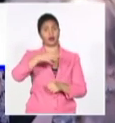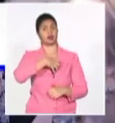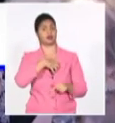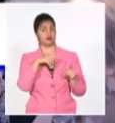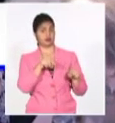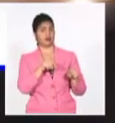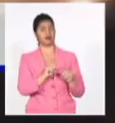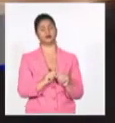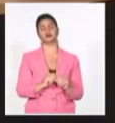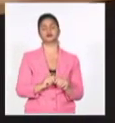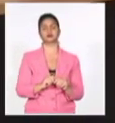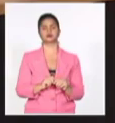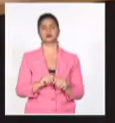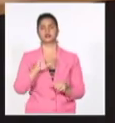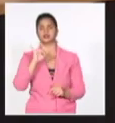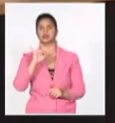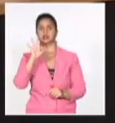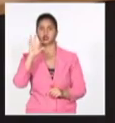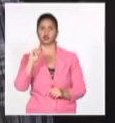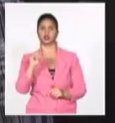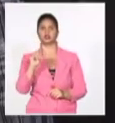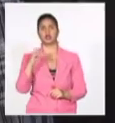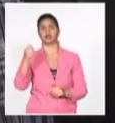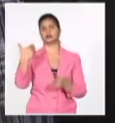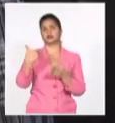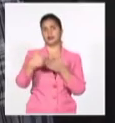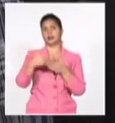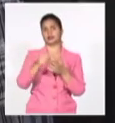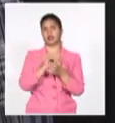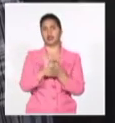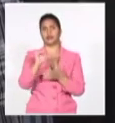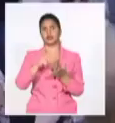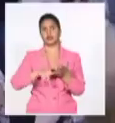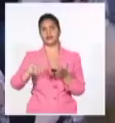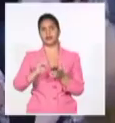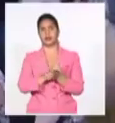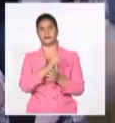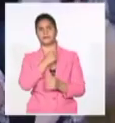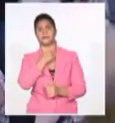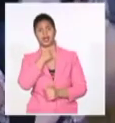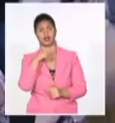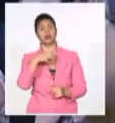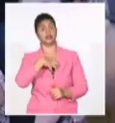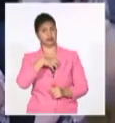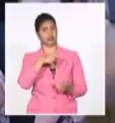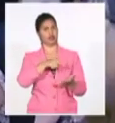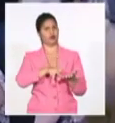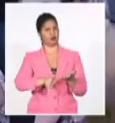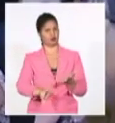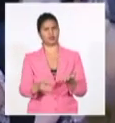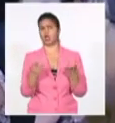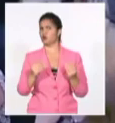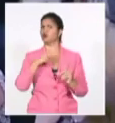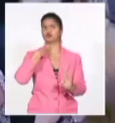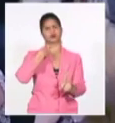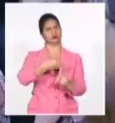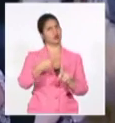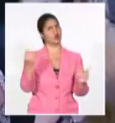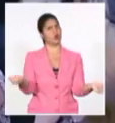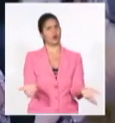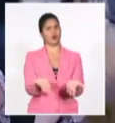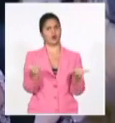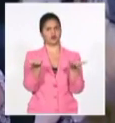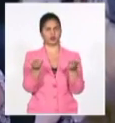MIPYME, 780 MIPYME tiene la provincia, y ha habido receptividad. Hoy ese sector, sin ser